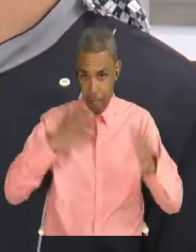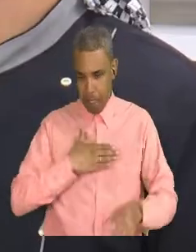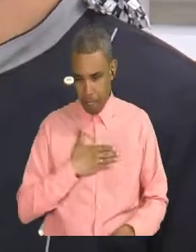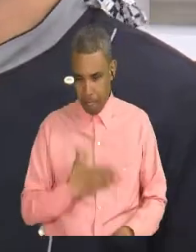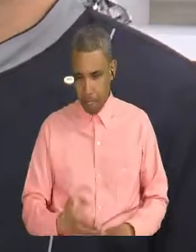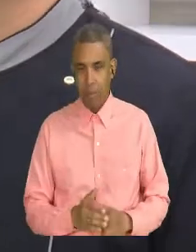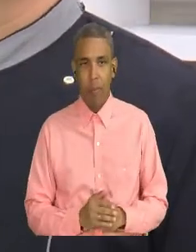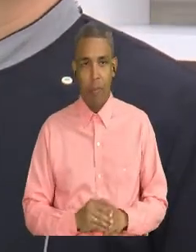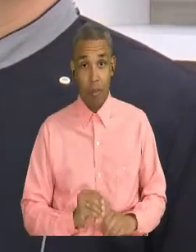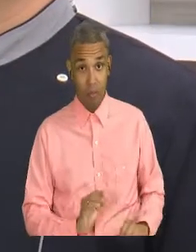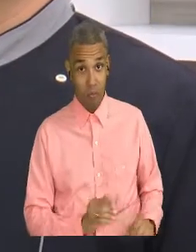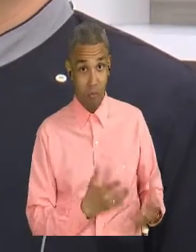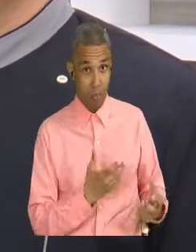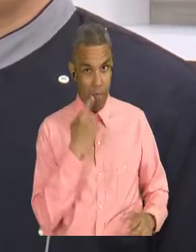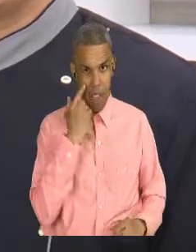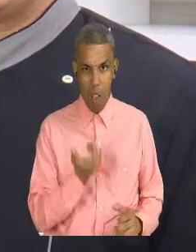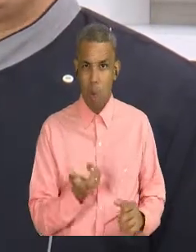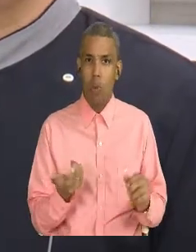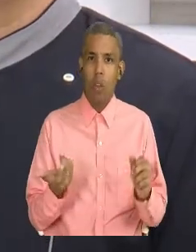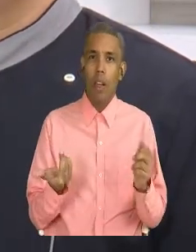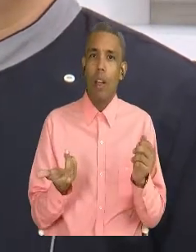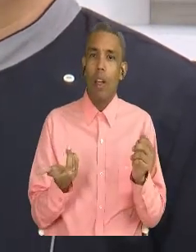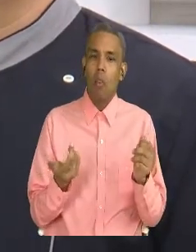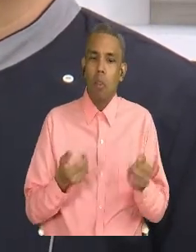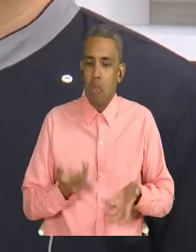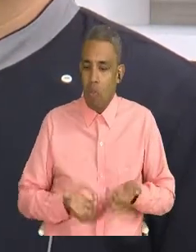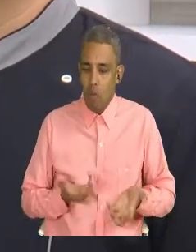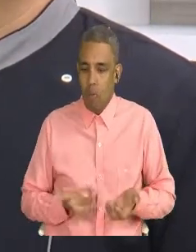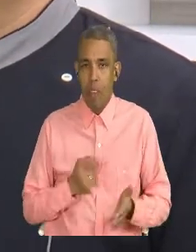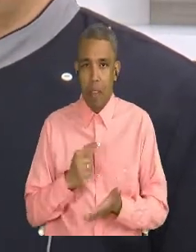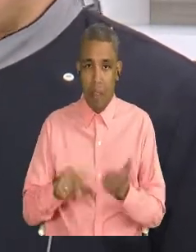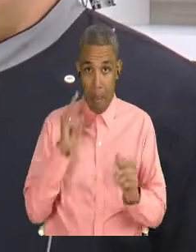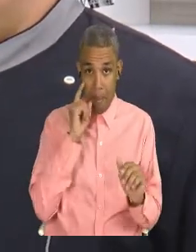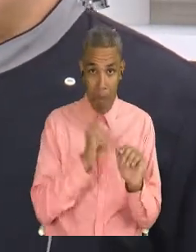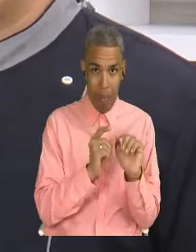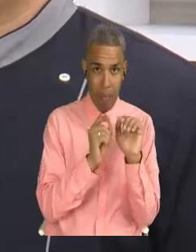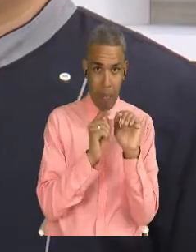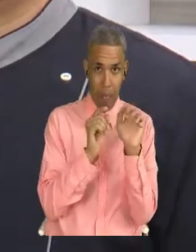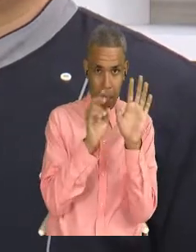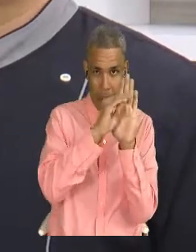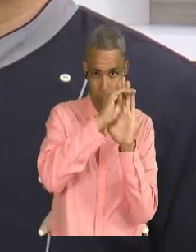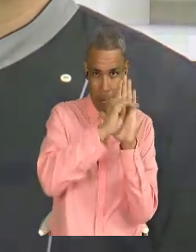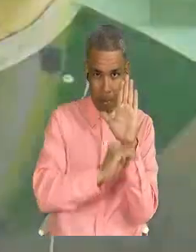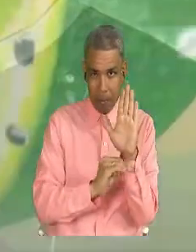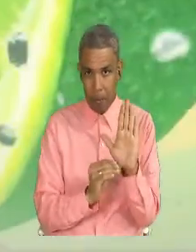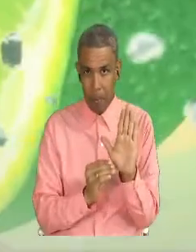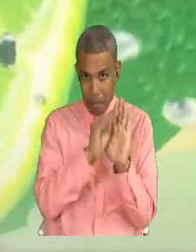vamos directamente con ese recetario de hoy martes, A Pedir de Boca? Claro que sí.